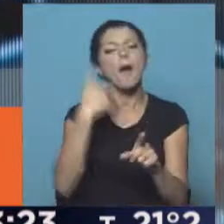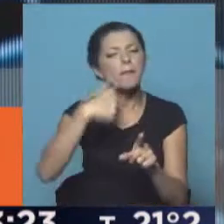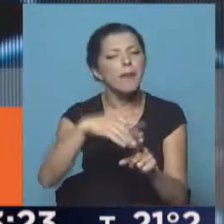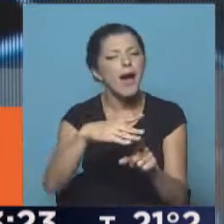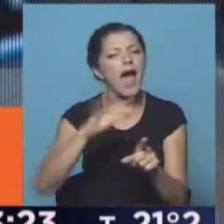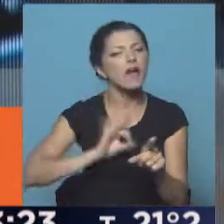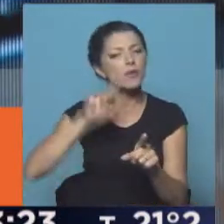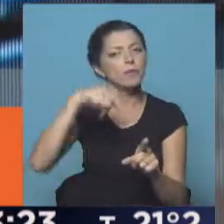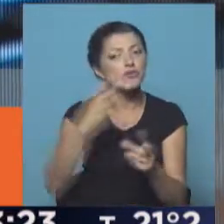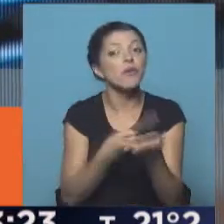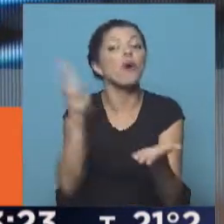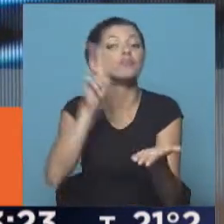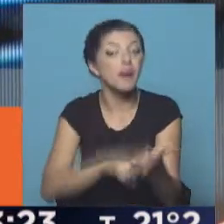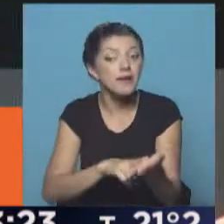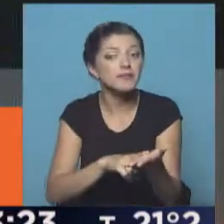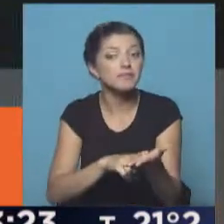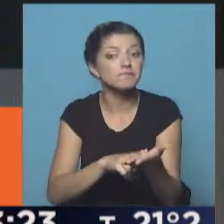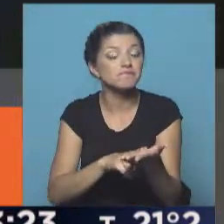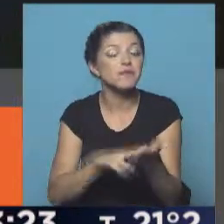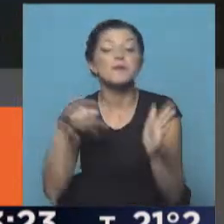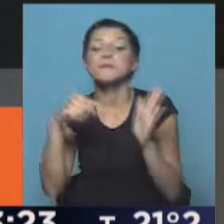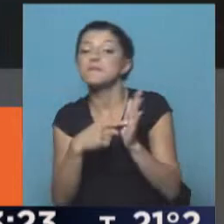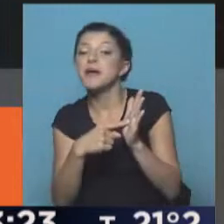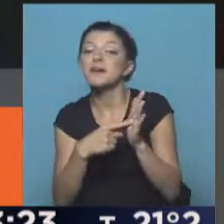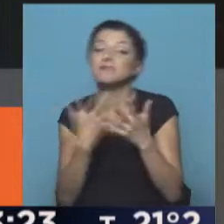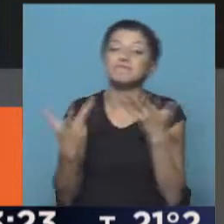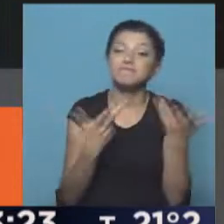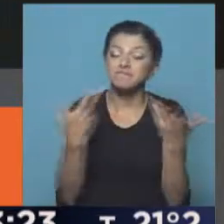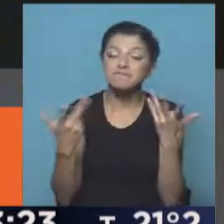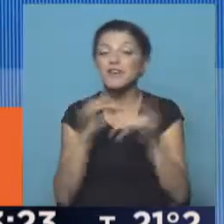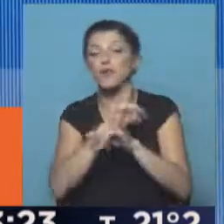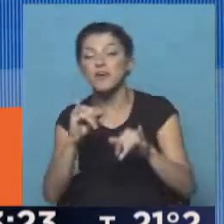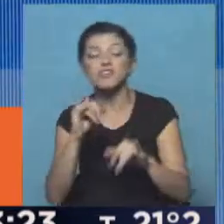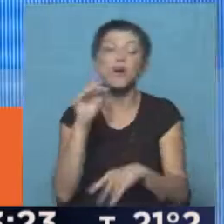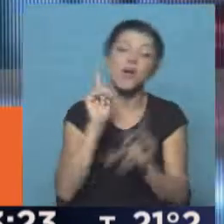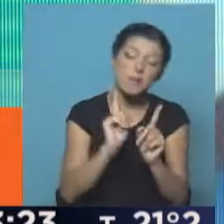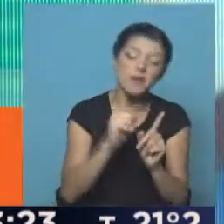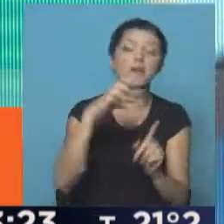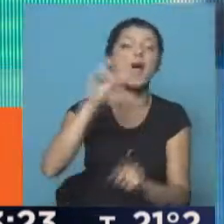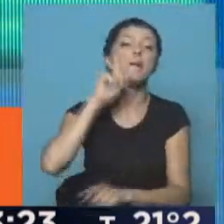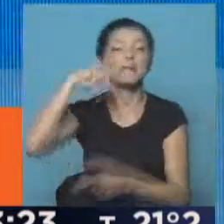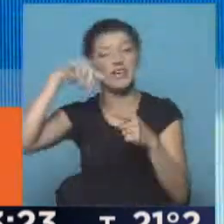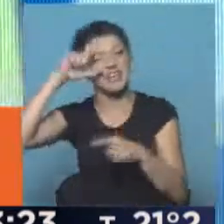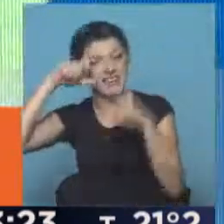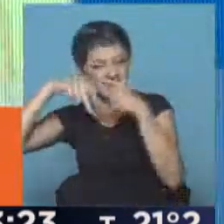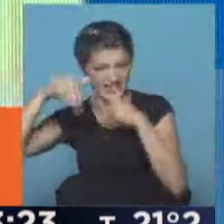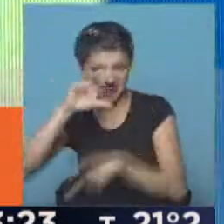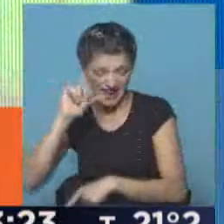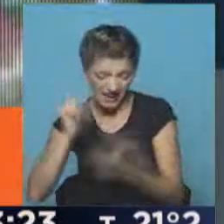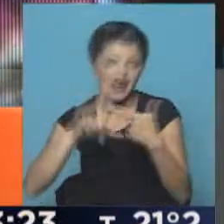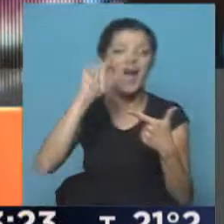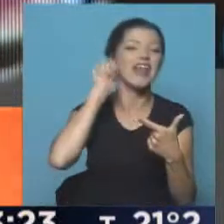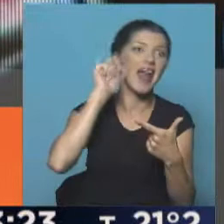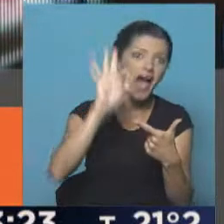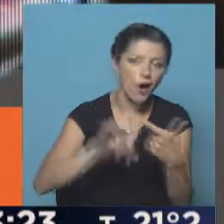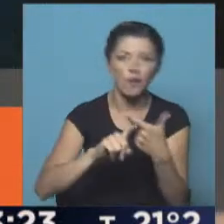el año próximo, renovación, pero que en realidad no entraña mucha novedad en cuanto a nombres. Sebastián Piñera por un lado, Ricardo Lagos por el otro. ¿Qué es lo